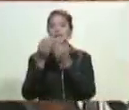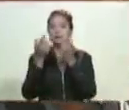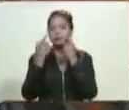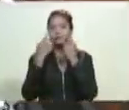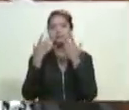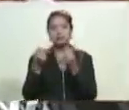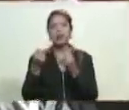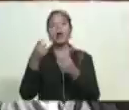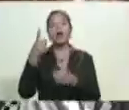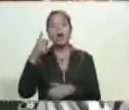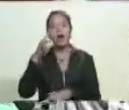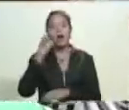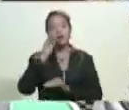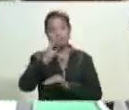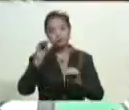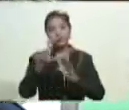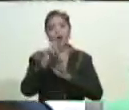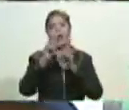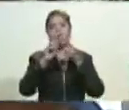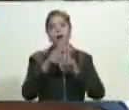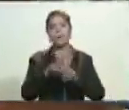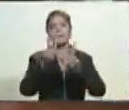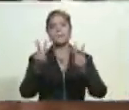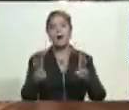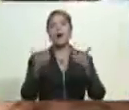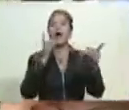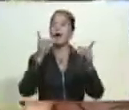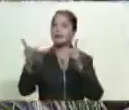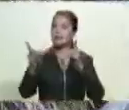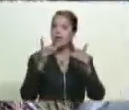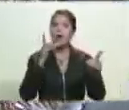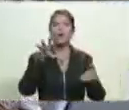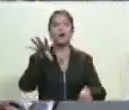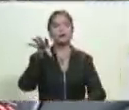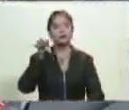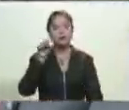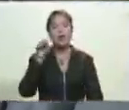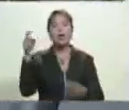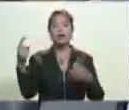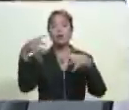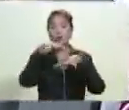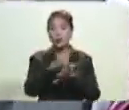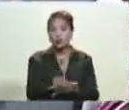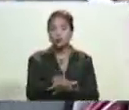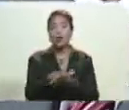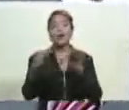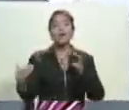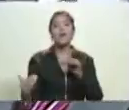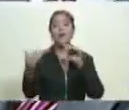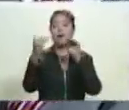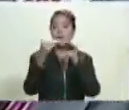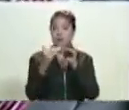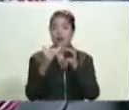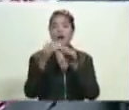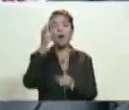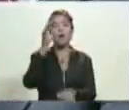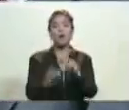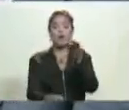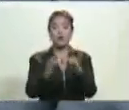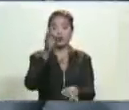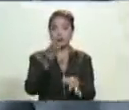su llamado a la paz, al diálogo, al entendimiento, a la inclusión, a la igualdad, a la